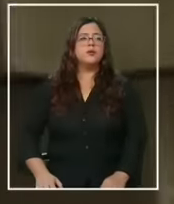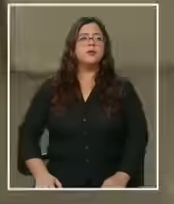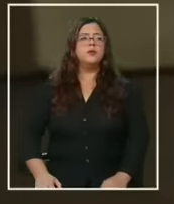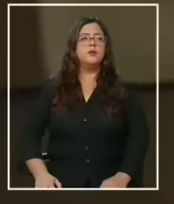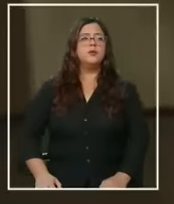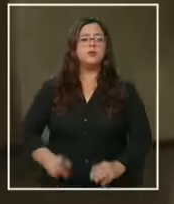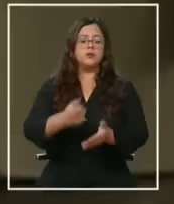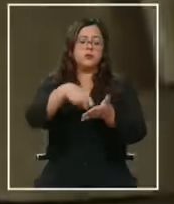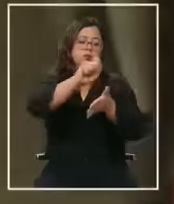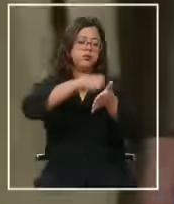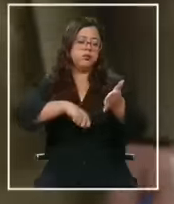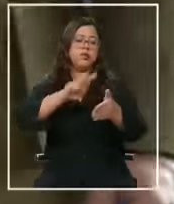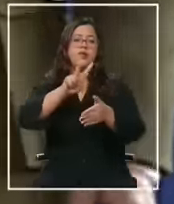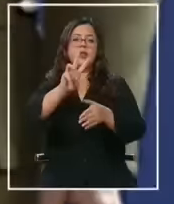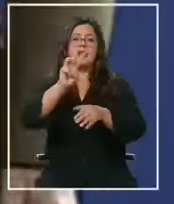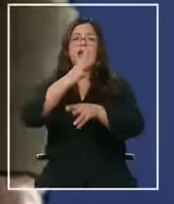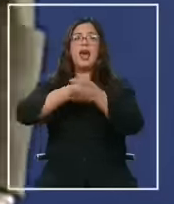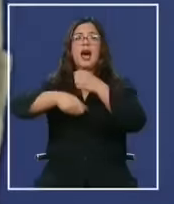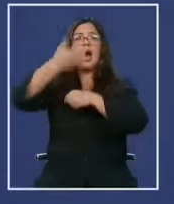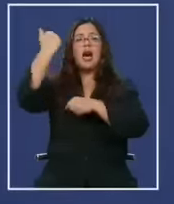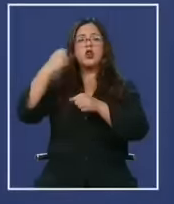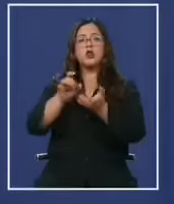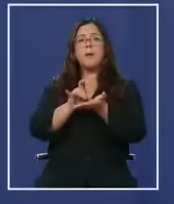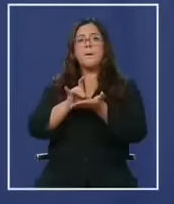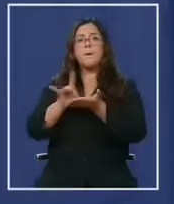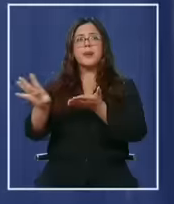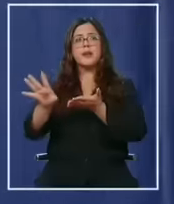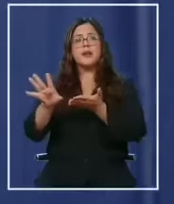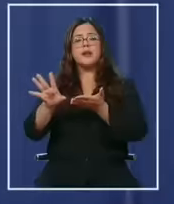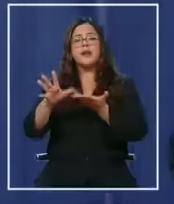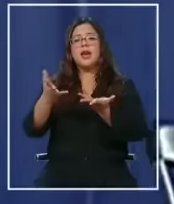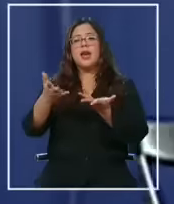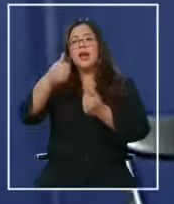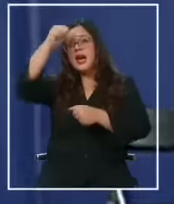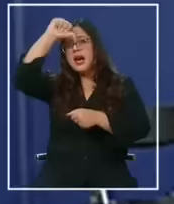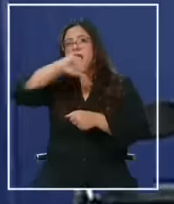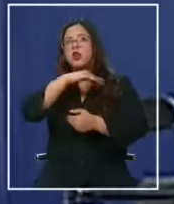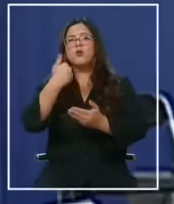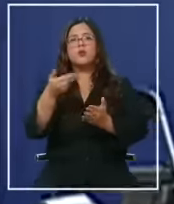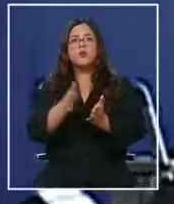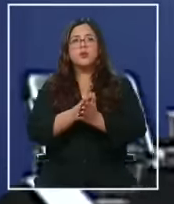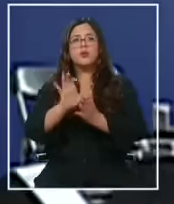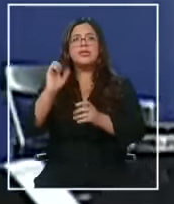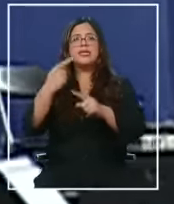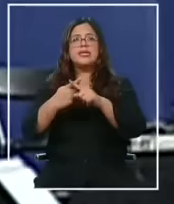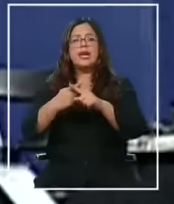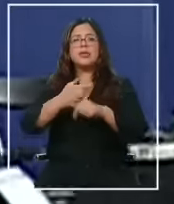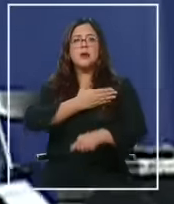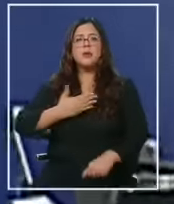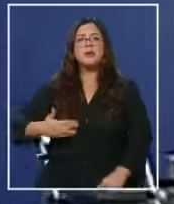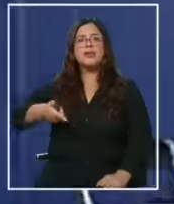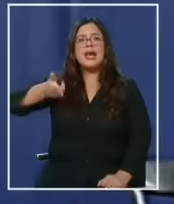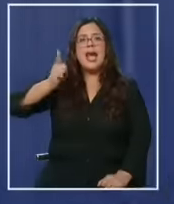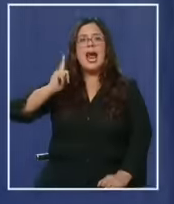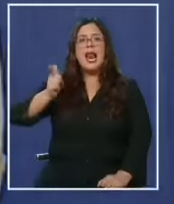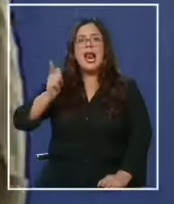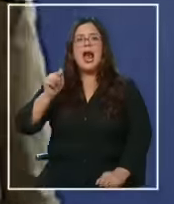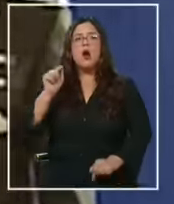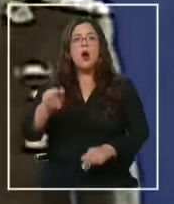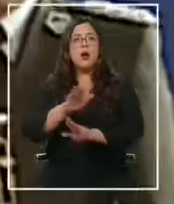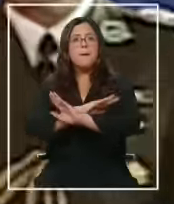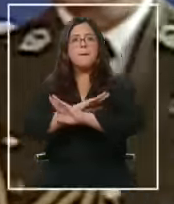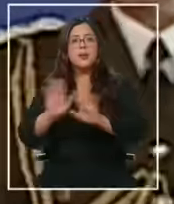Con esa firma, hace 23 años se derogó la pena de muerte en Chile, firma del expresidente Ricardo Lagos, que puso fin a la